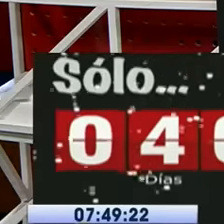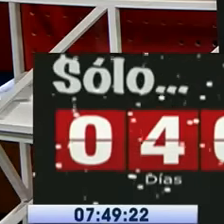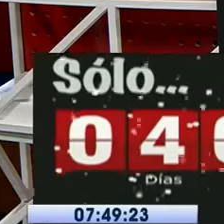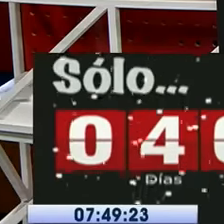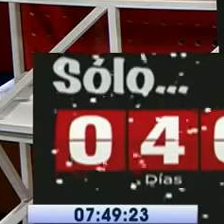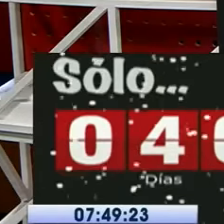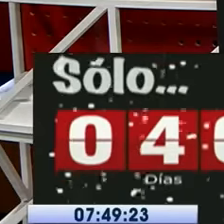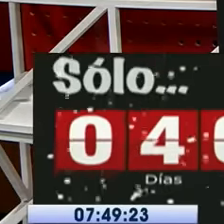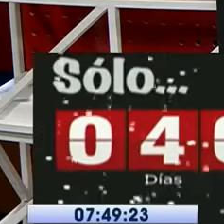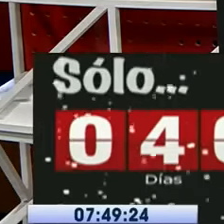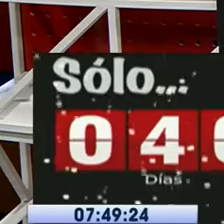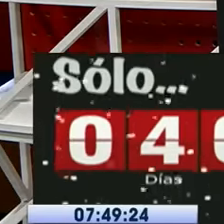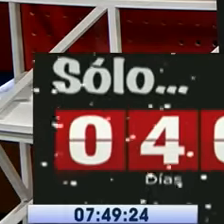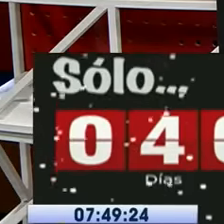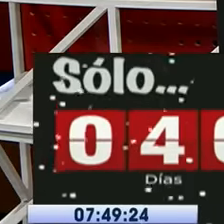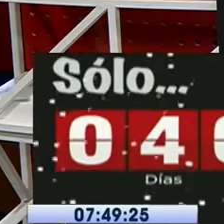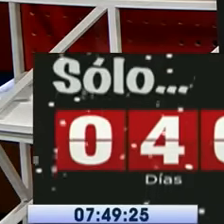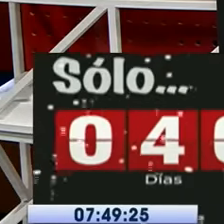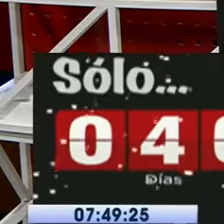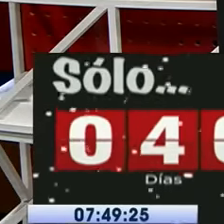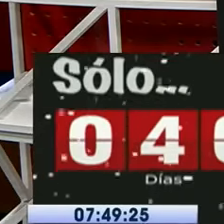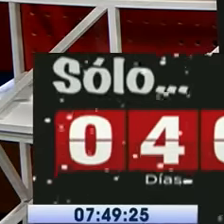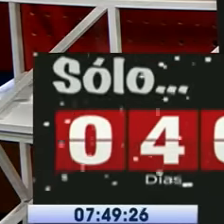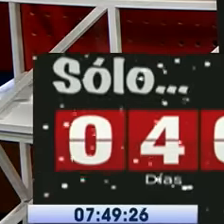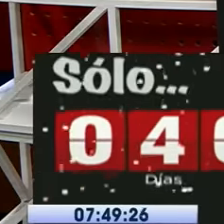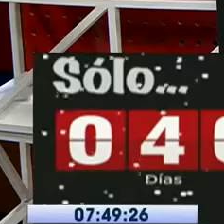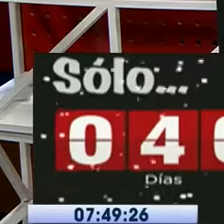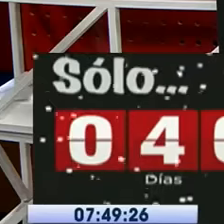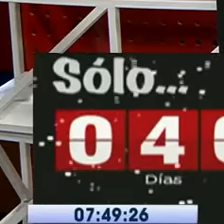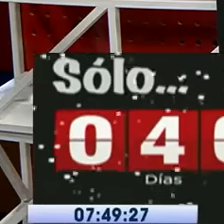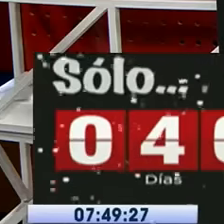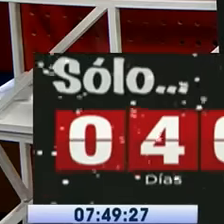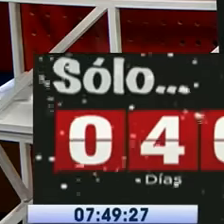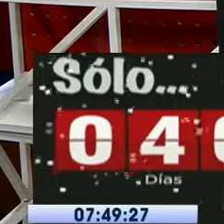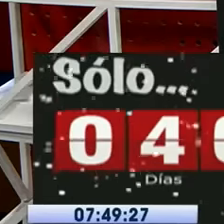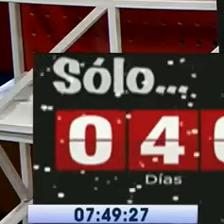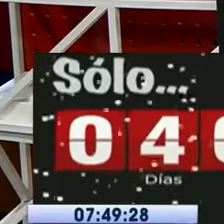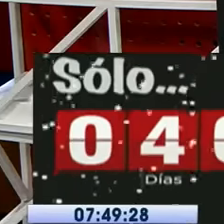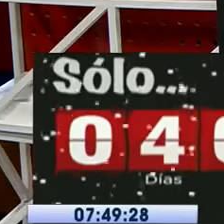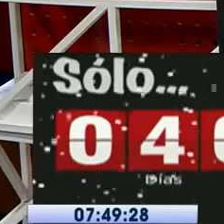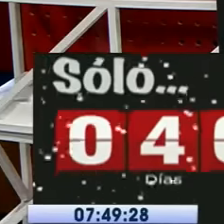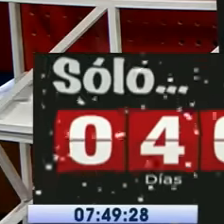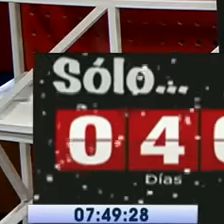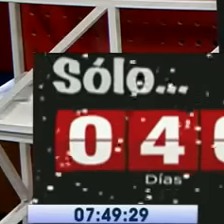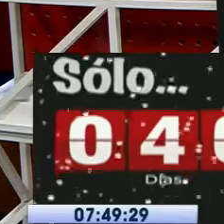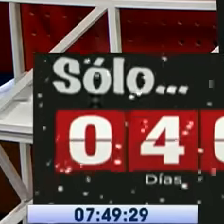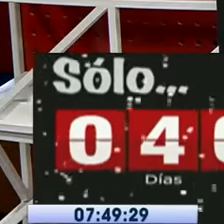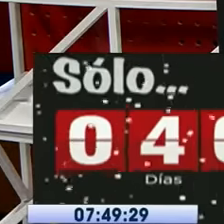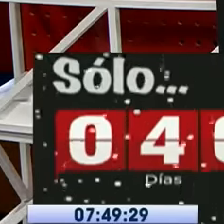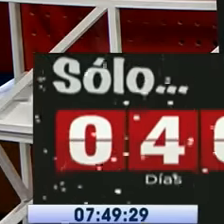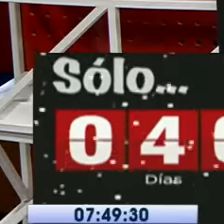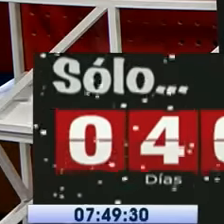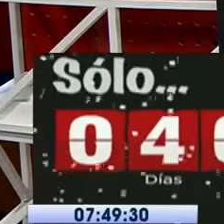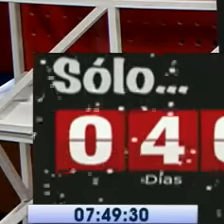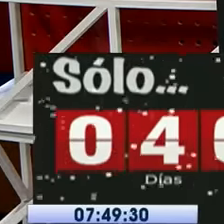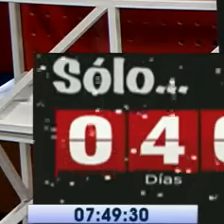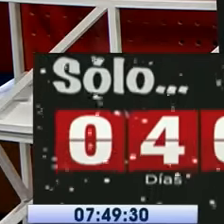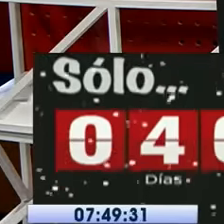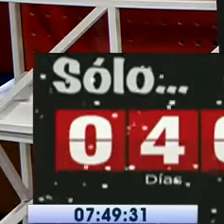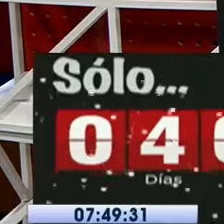minutos. Y 41 segundos. Ya estamos. Ya está. Bueno, yo quiero que sean 46 horas. Tú ya, ¿no?, quieres 46 horas, quieres adelantarte a la